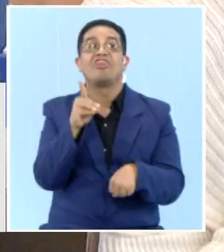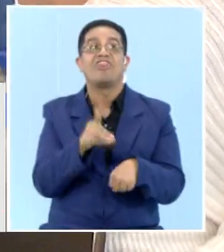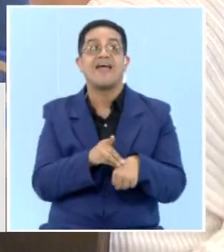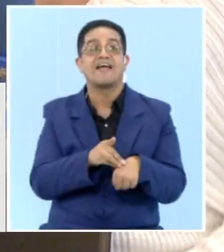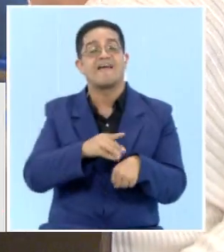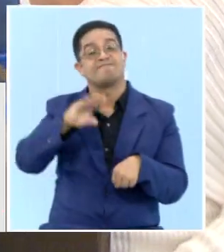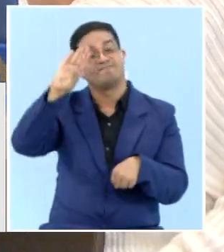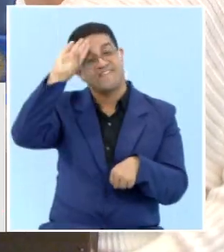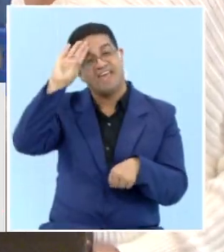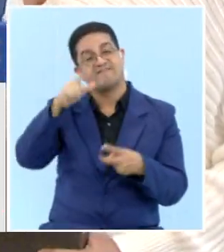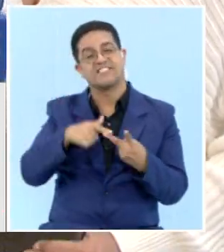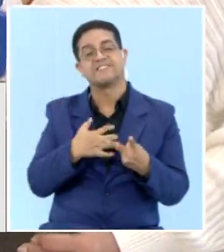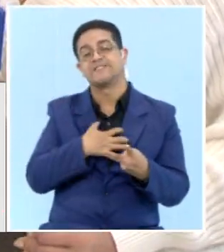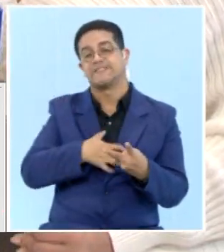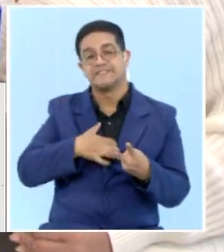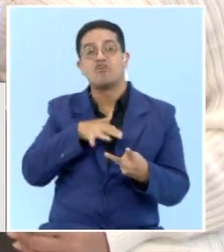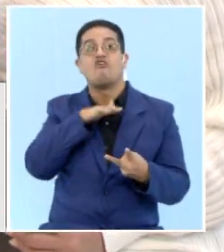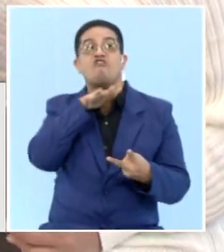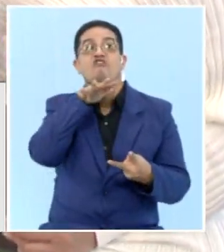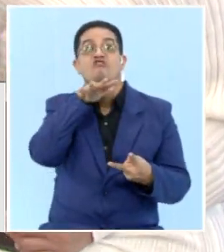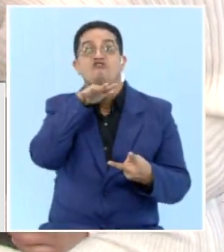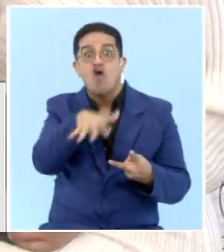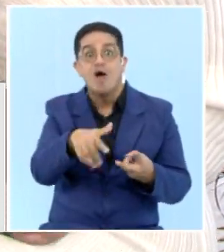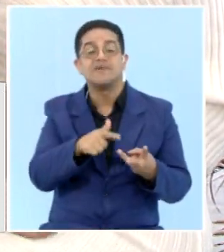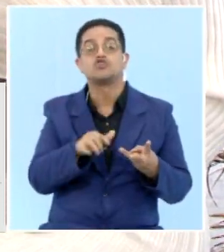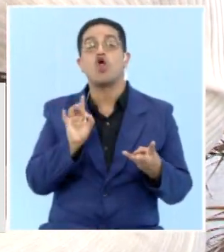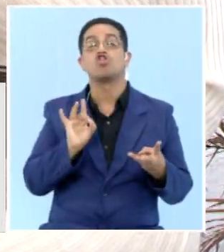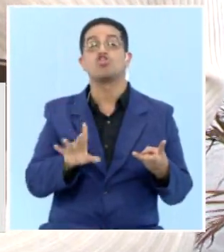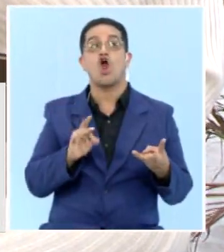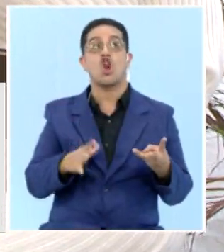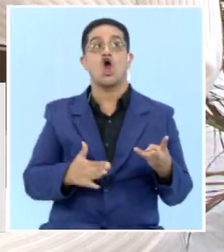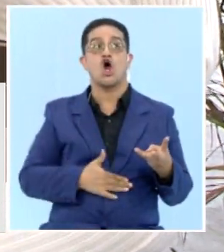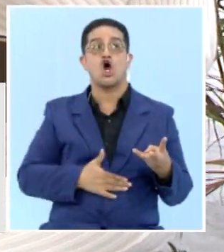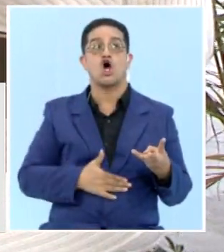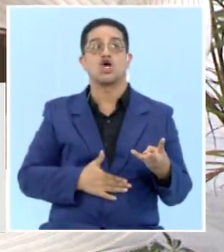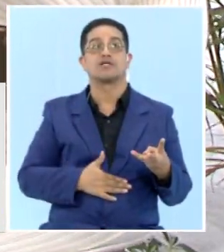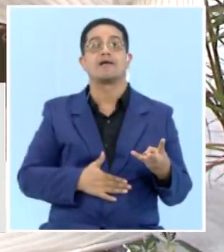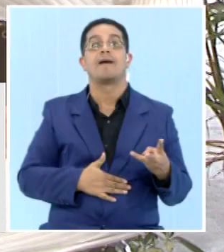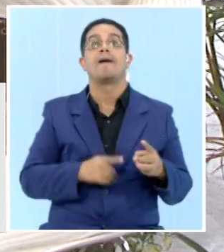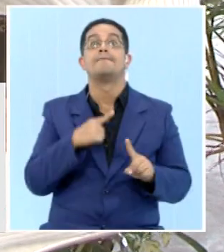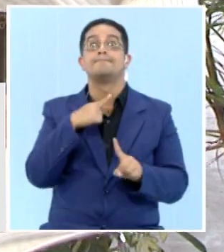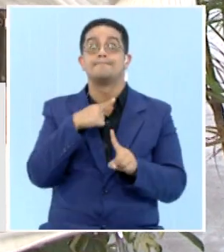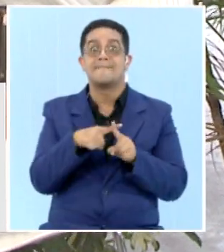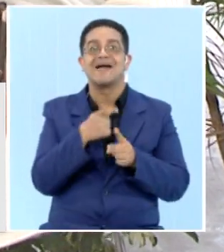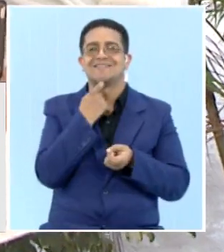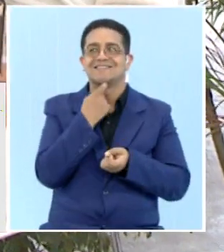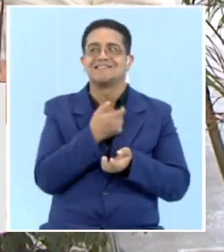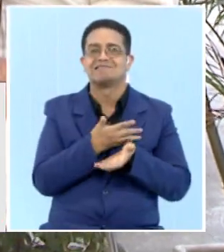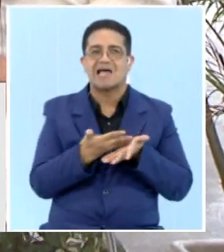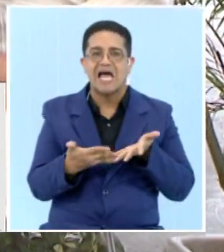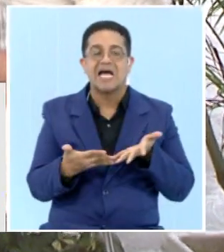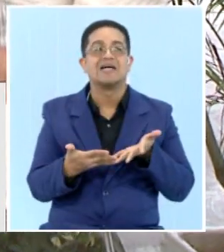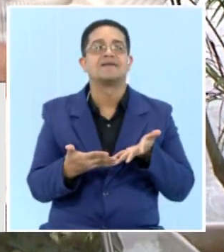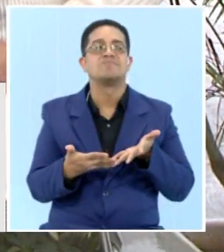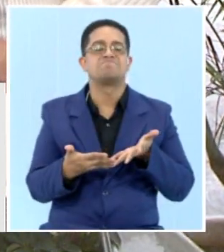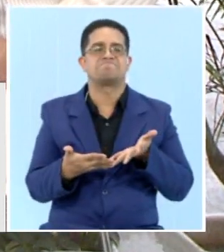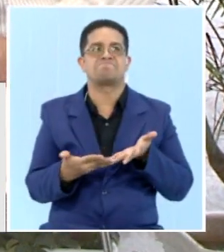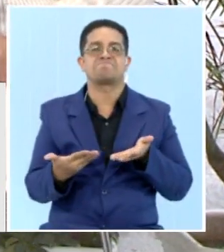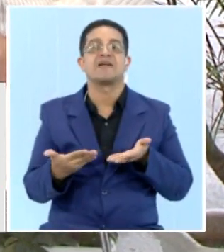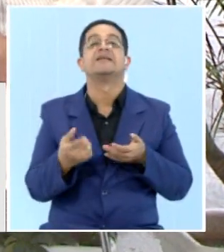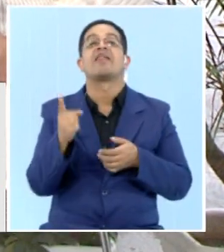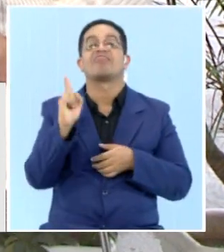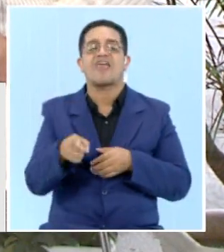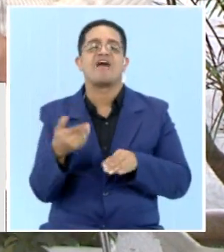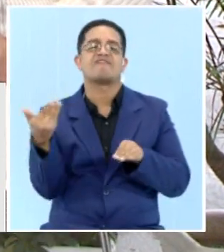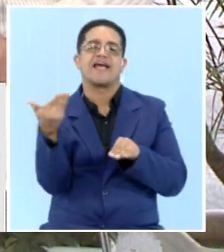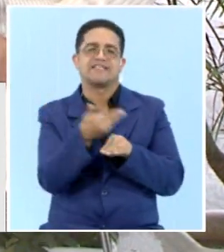fiebre, malestar, si tiene vómito, si tiene dolor abdominal, por supuesto si tiene sangramiento, bueno, ya era momento de acudir al médico, pero